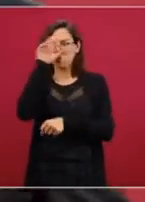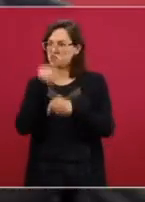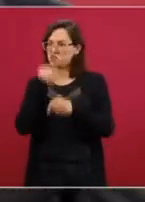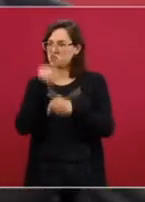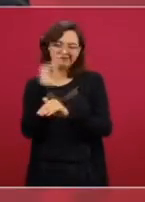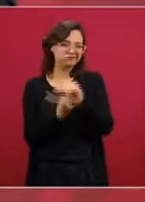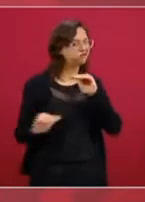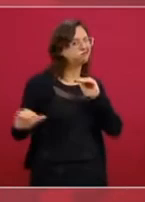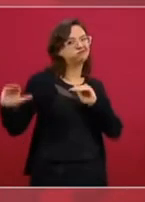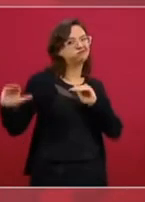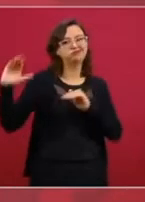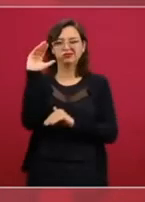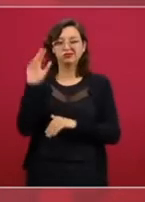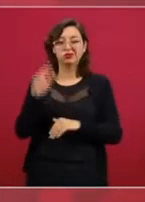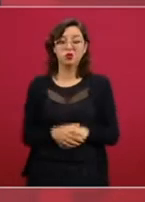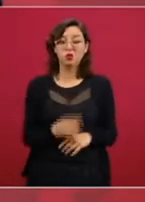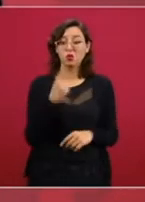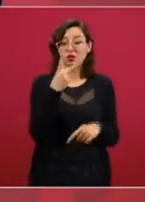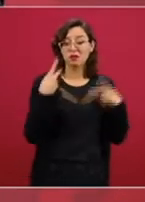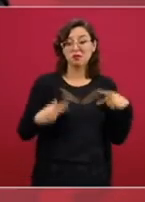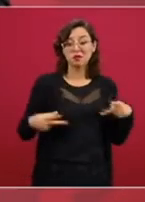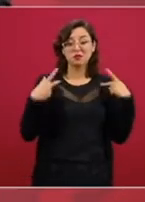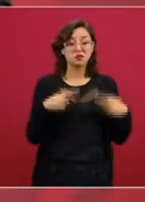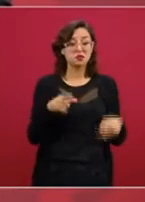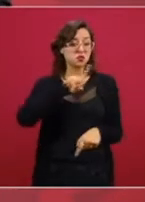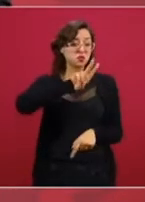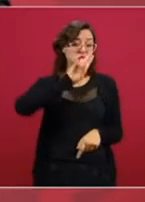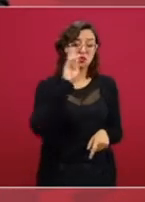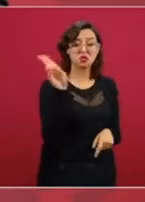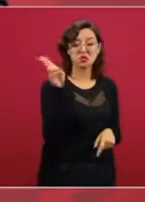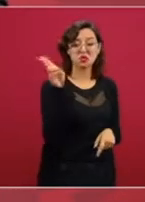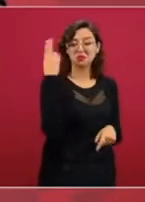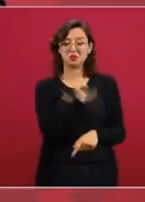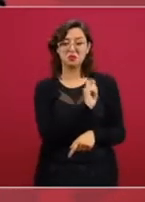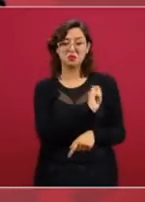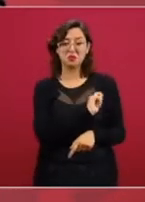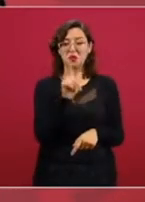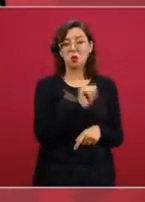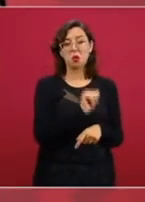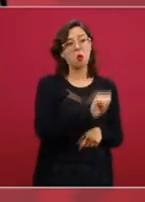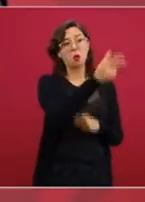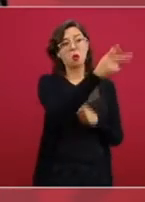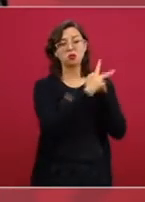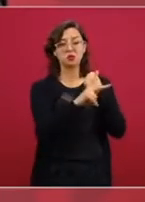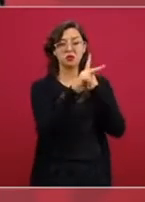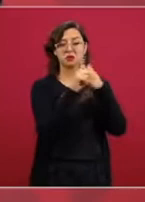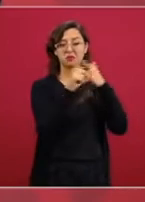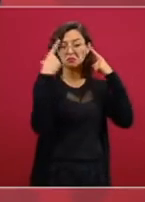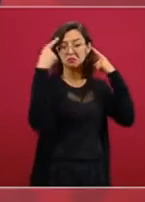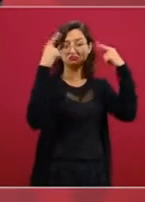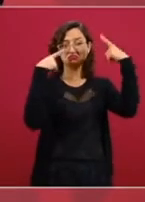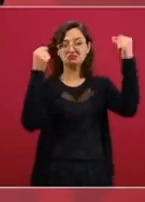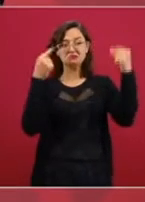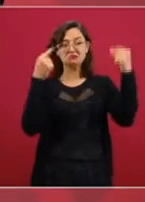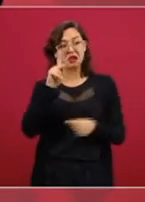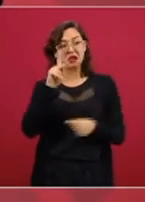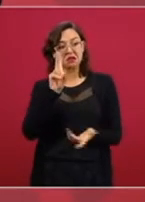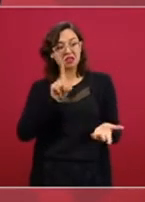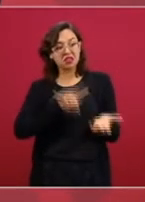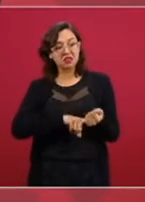Puede haberse graduado alguien en una universidad famosa del extranjero y no tener cultura